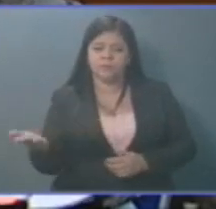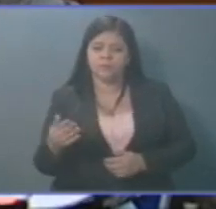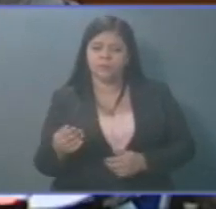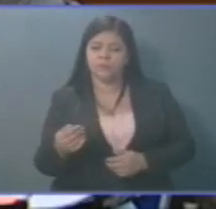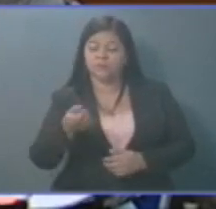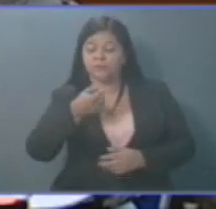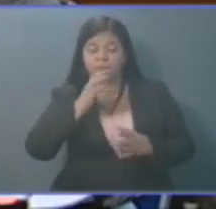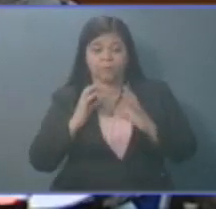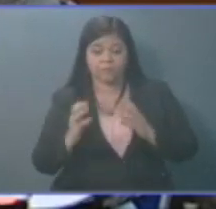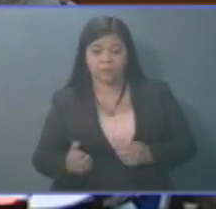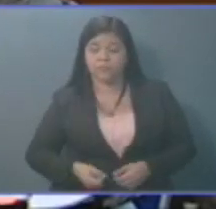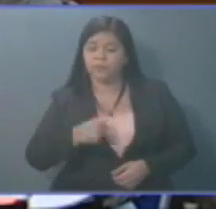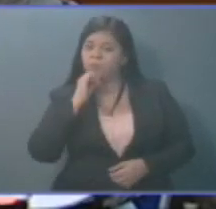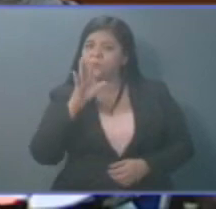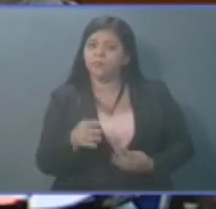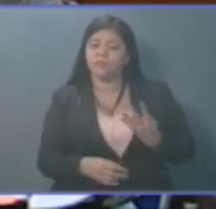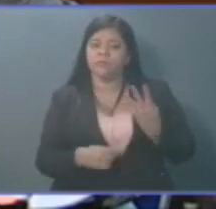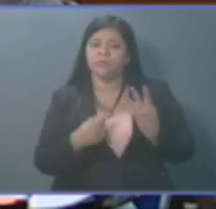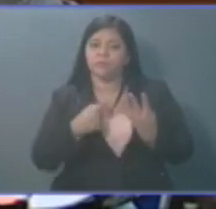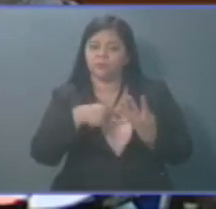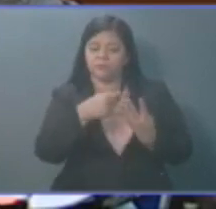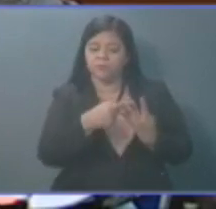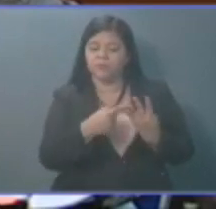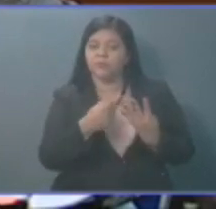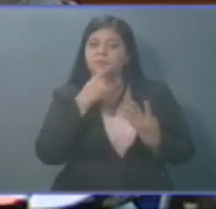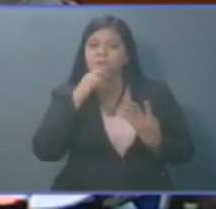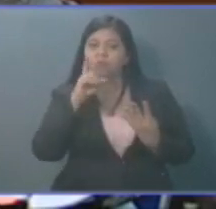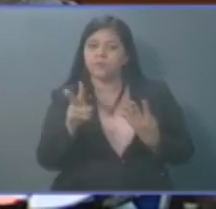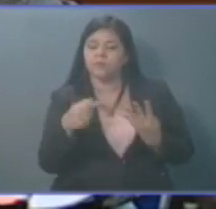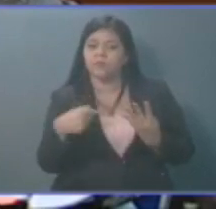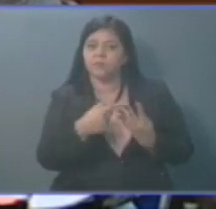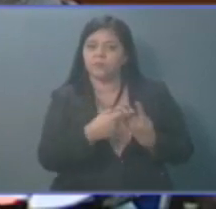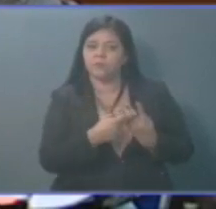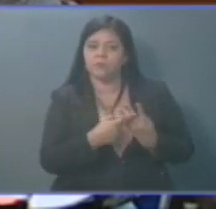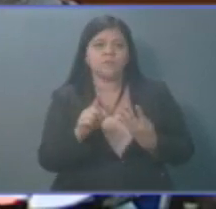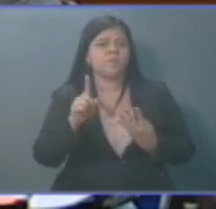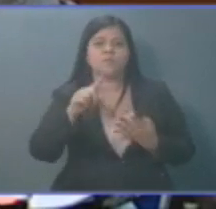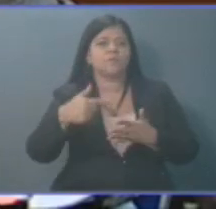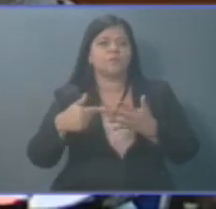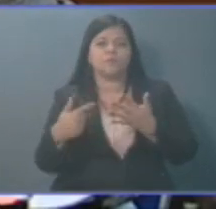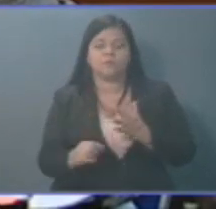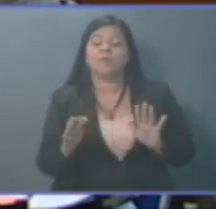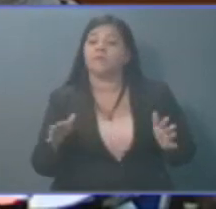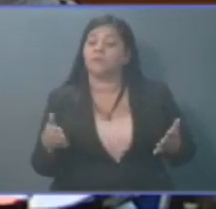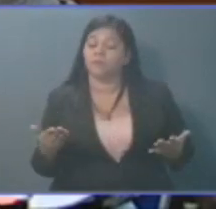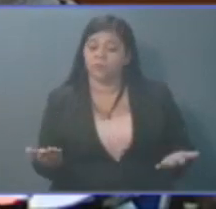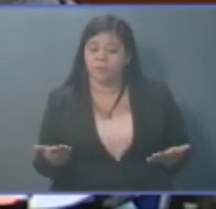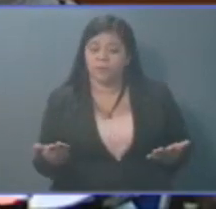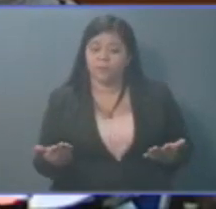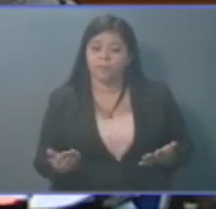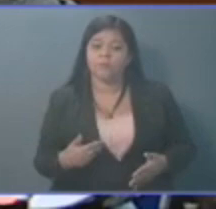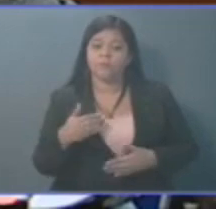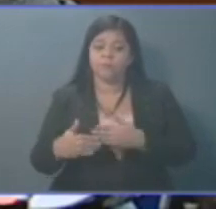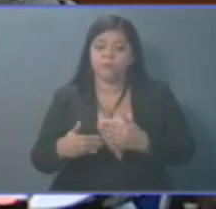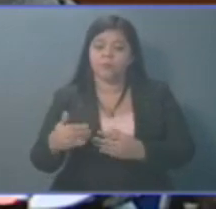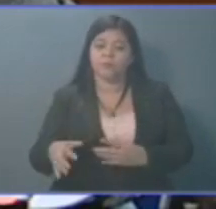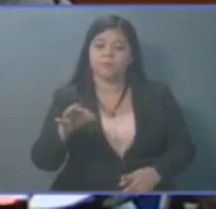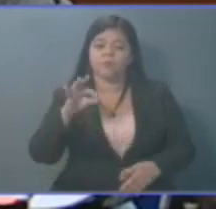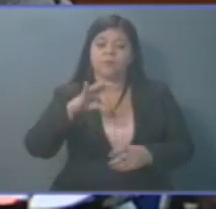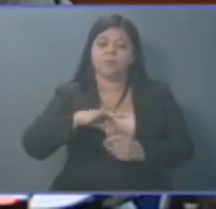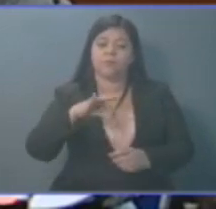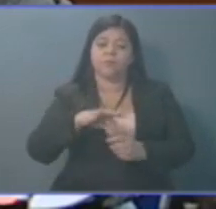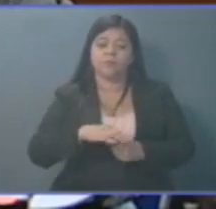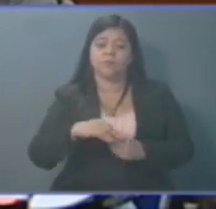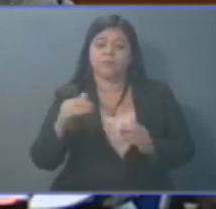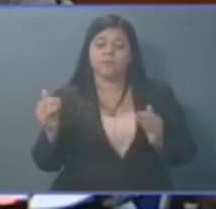gobierno de que esos 4 del FMLN eran ilegales porque el proceso electoral había sido